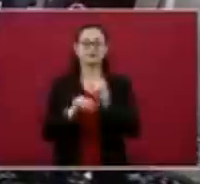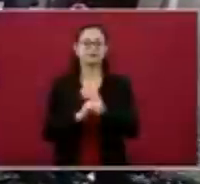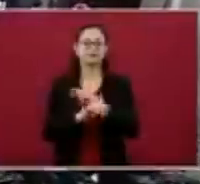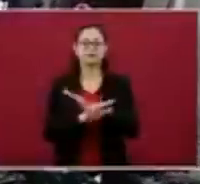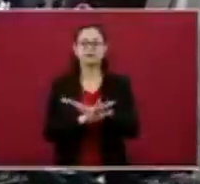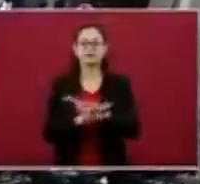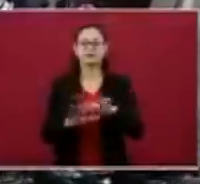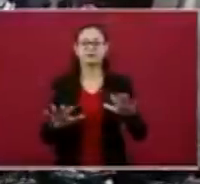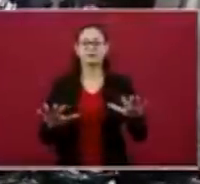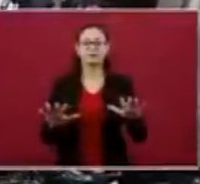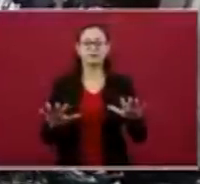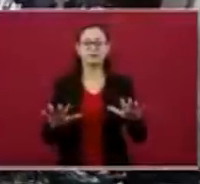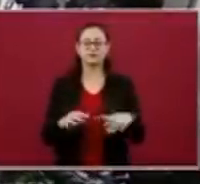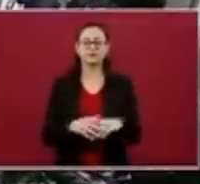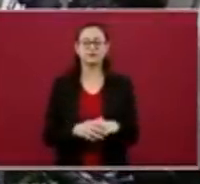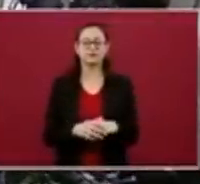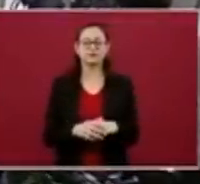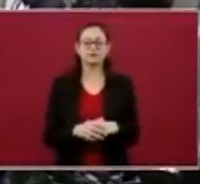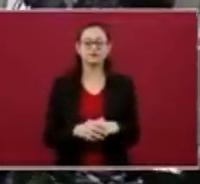el día de hoy.